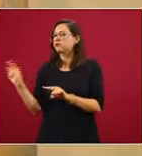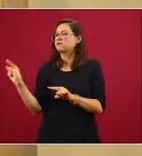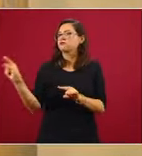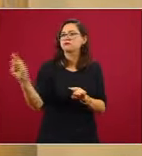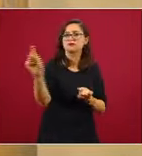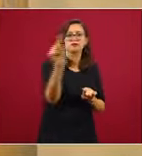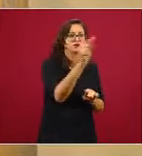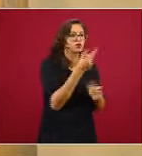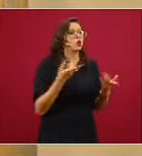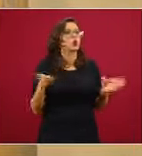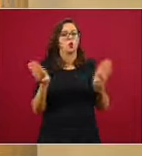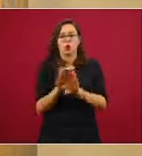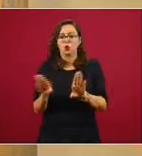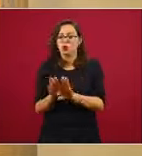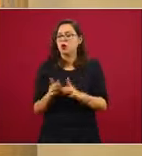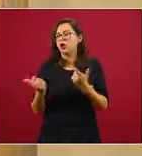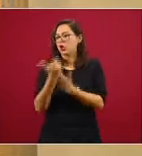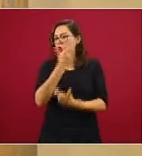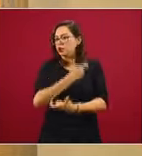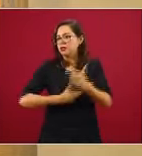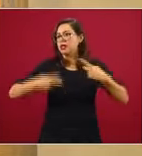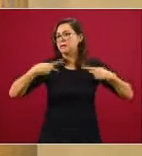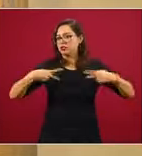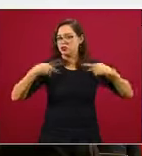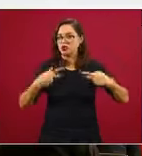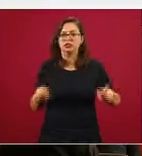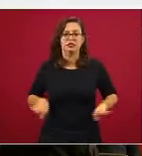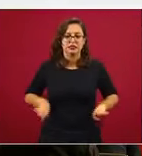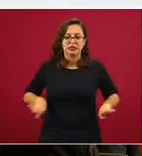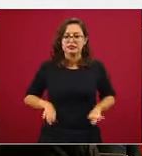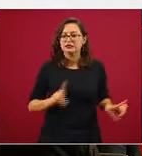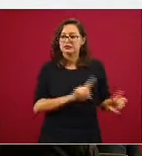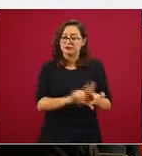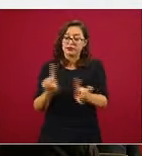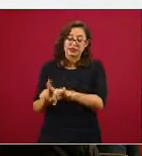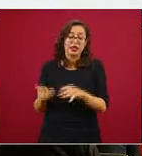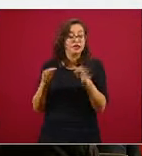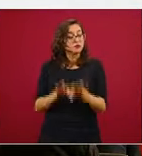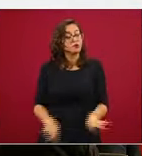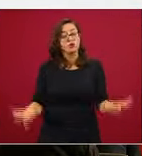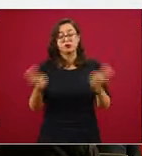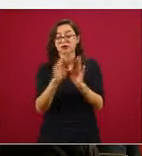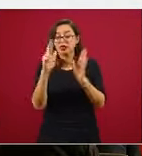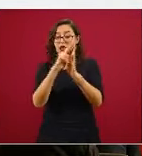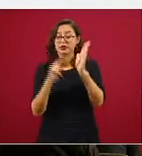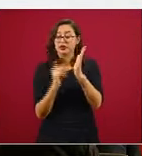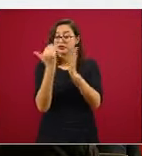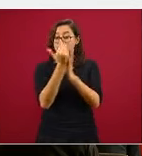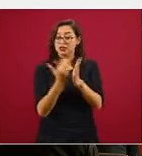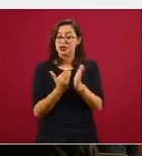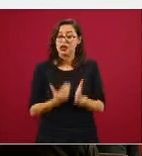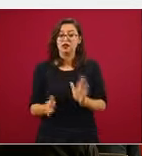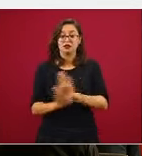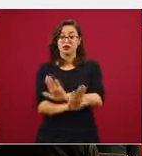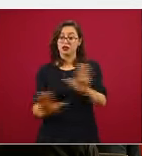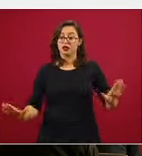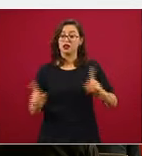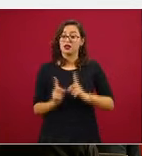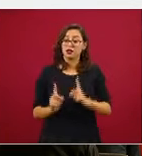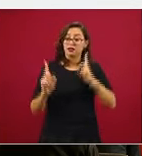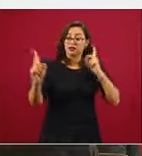se comporta la economía y la sociedad en sus estados. Siempre las recomendaciones de su sana distancia, esas